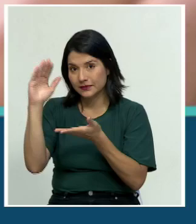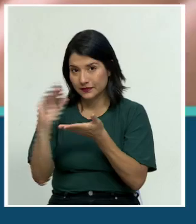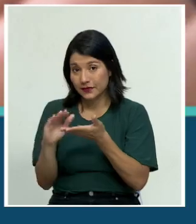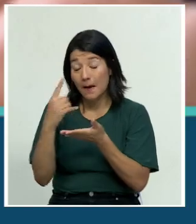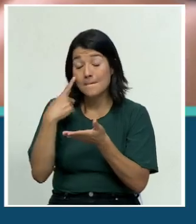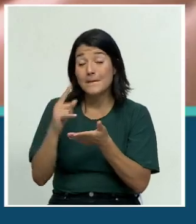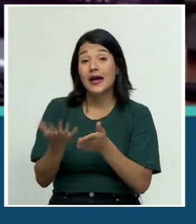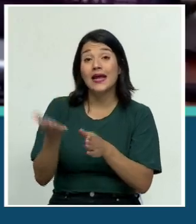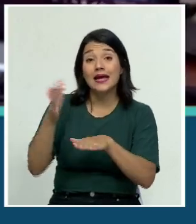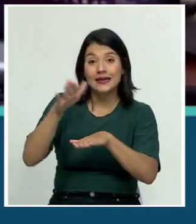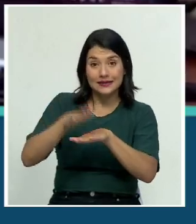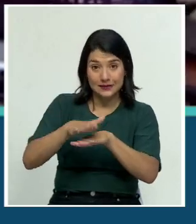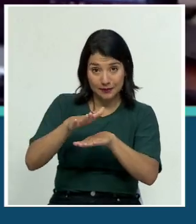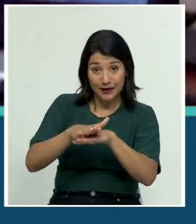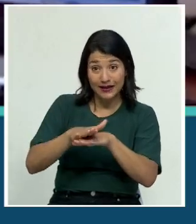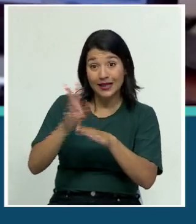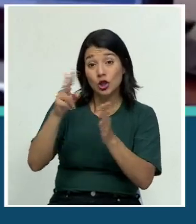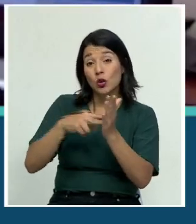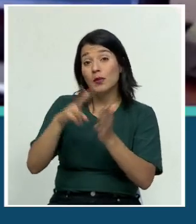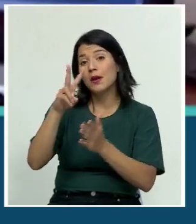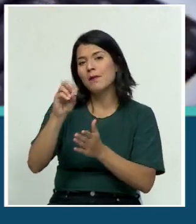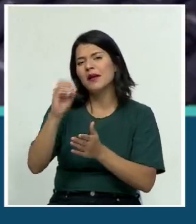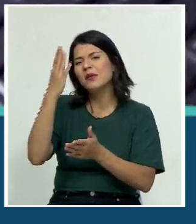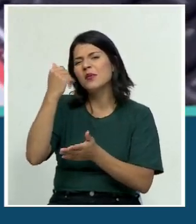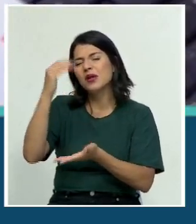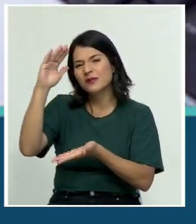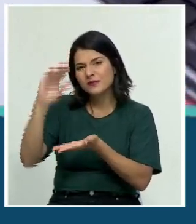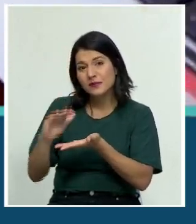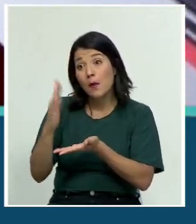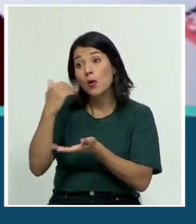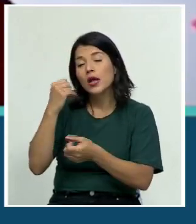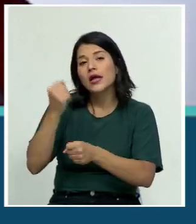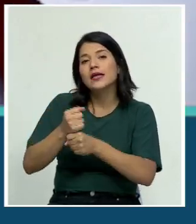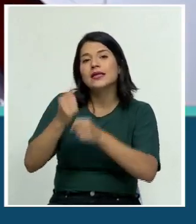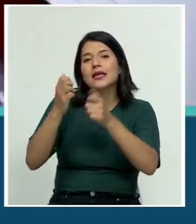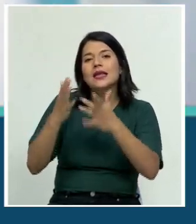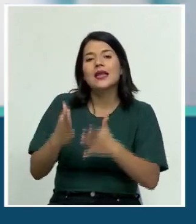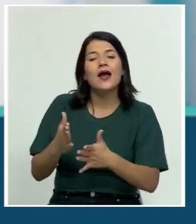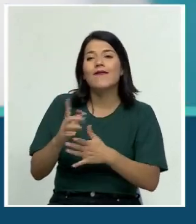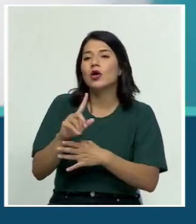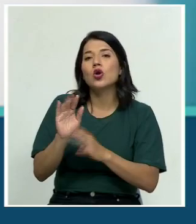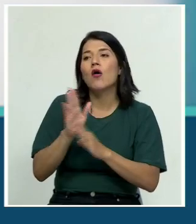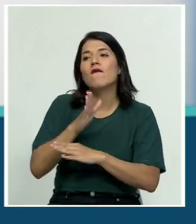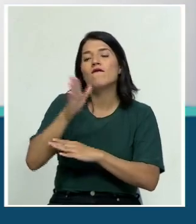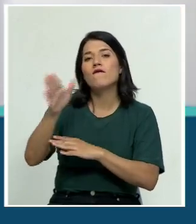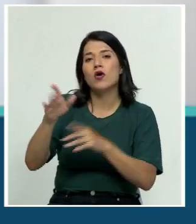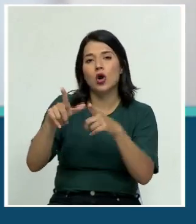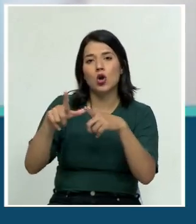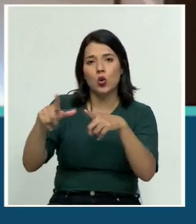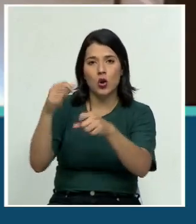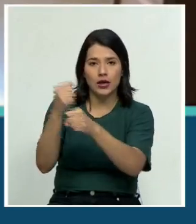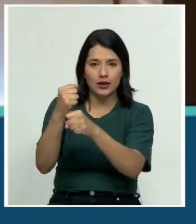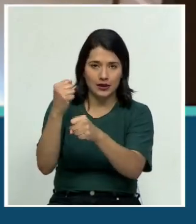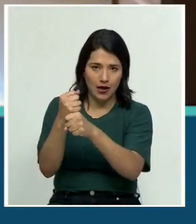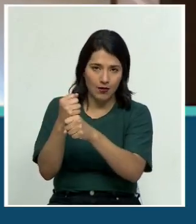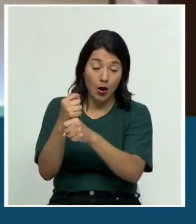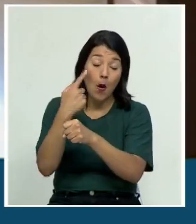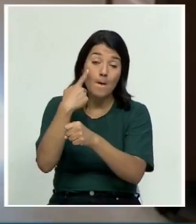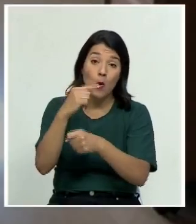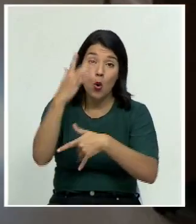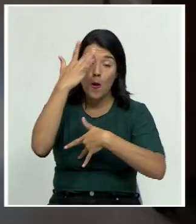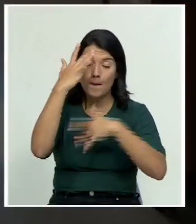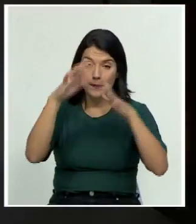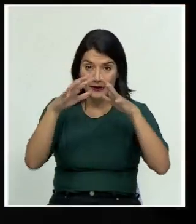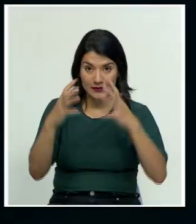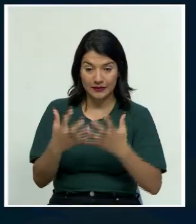esa disminución en el 2020 podría ser porque los empleados estaban poco en sus lugares de trabajo por las reducciones de jornada a raíz de la pandemia por